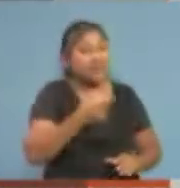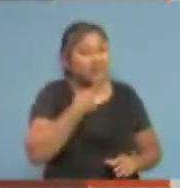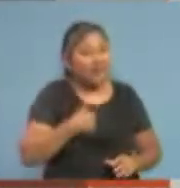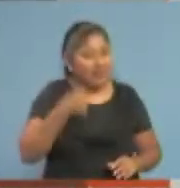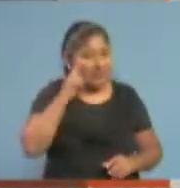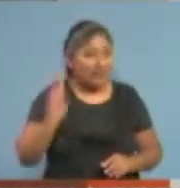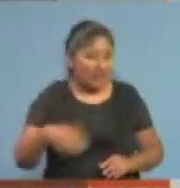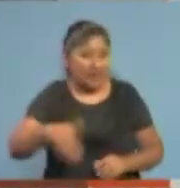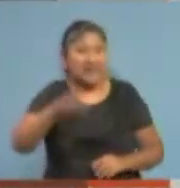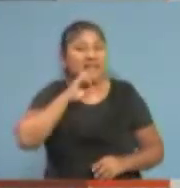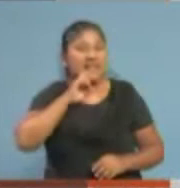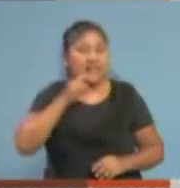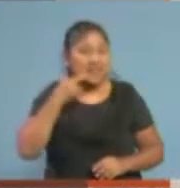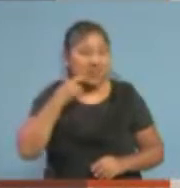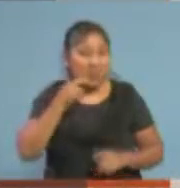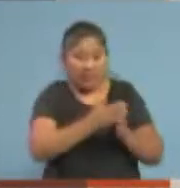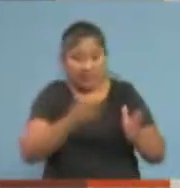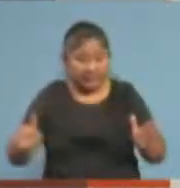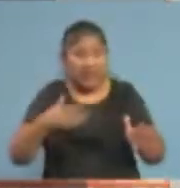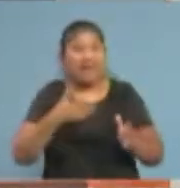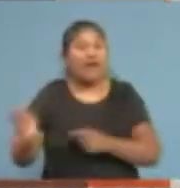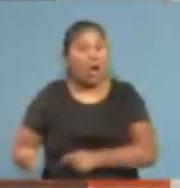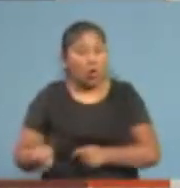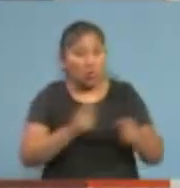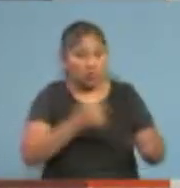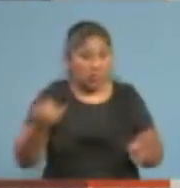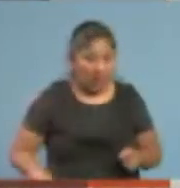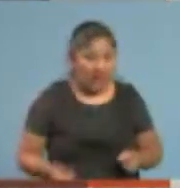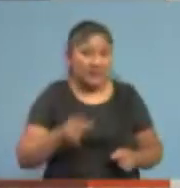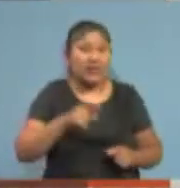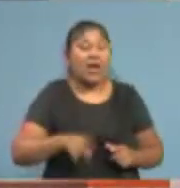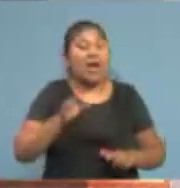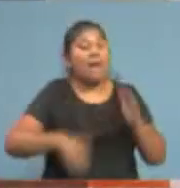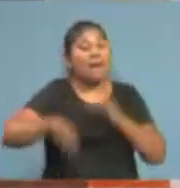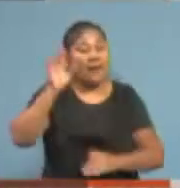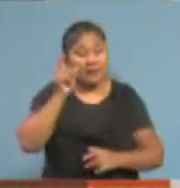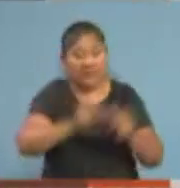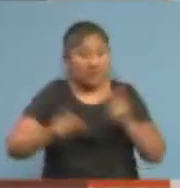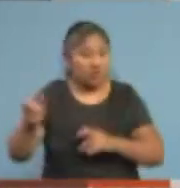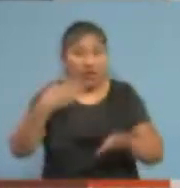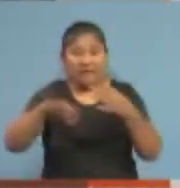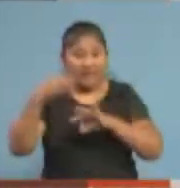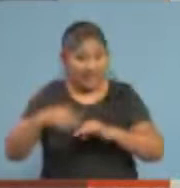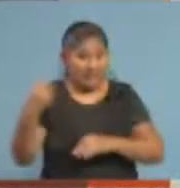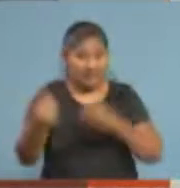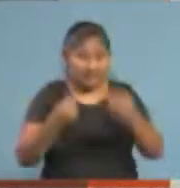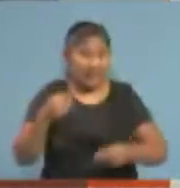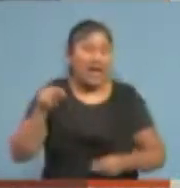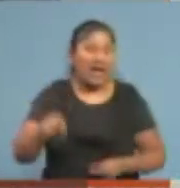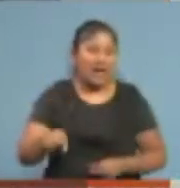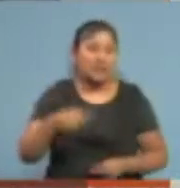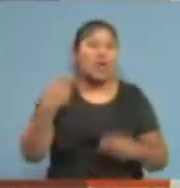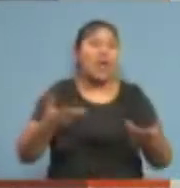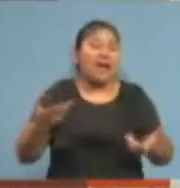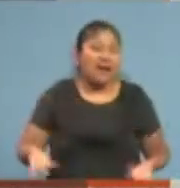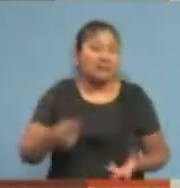17 al 19 y como una de las cosas primordiales para poder vender alimentos es que hagan los cursos exactamente es obligación que lo hagan